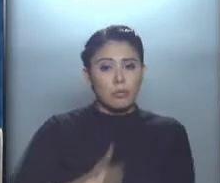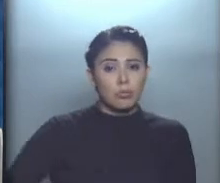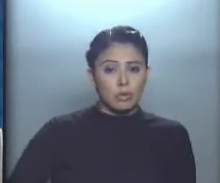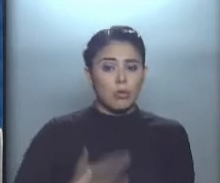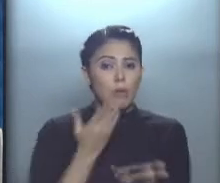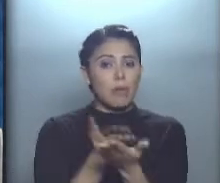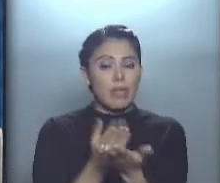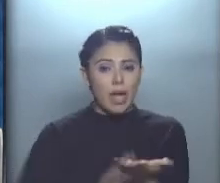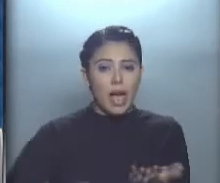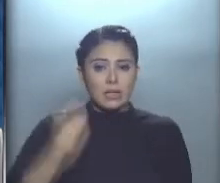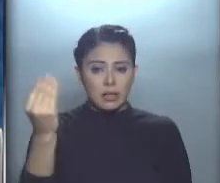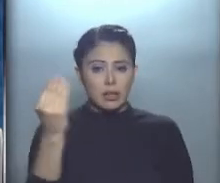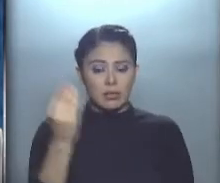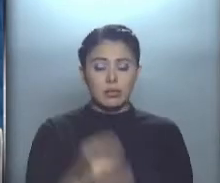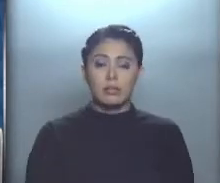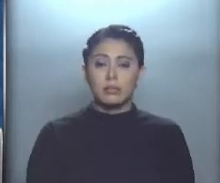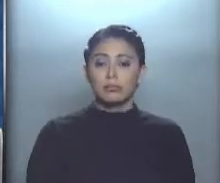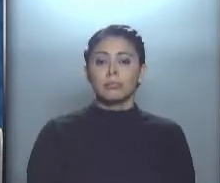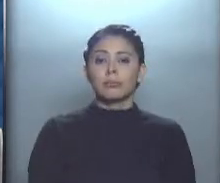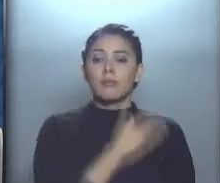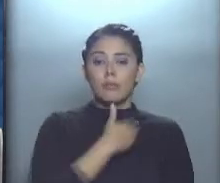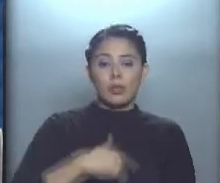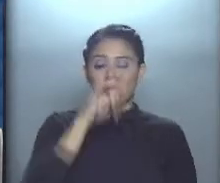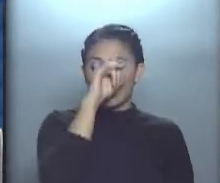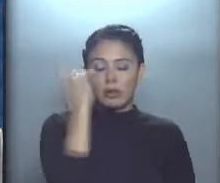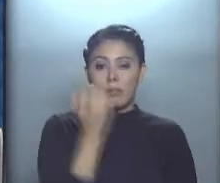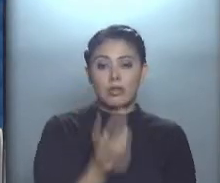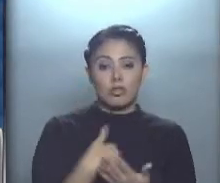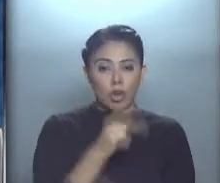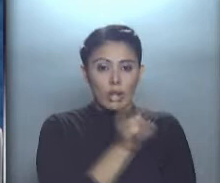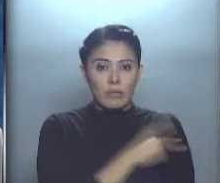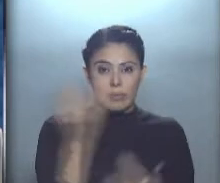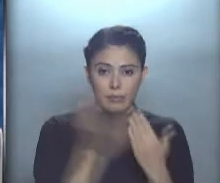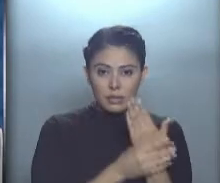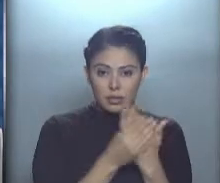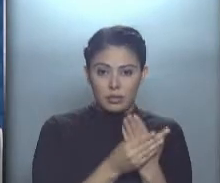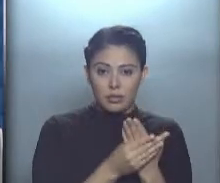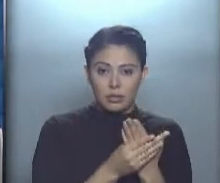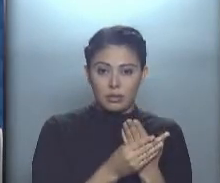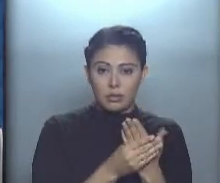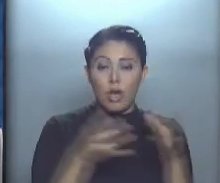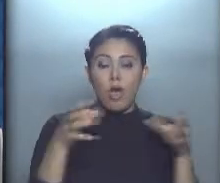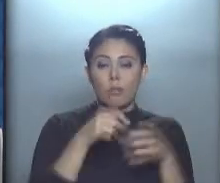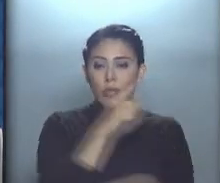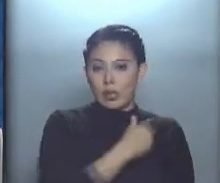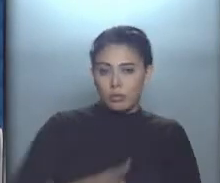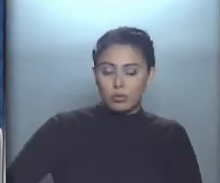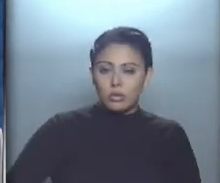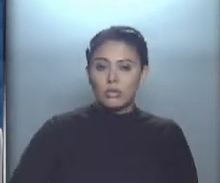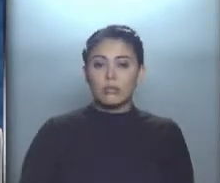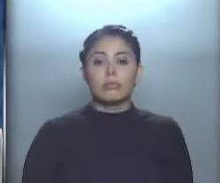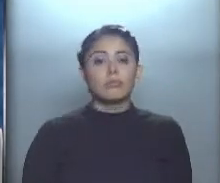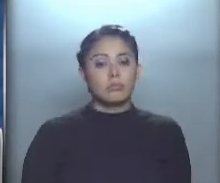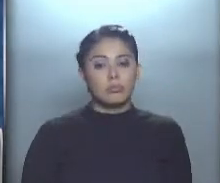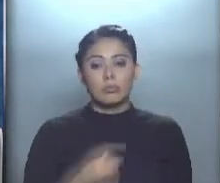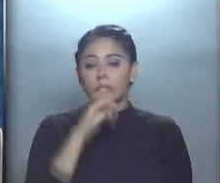Ejecutivo de la Nación, por el Poder Ejecutivo Nacional. Soy jefe de gabinete de ministros del Poder Ejecutivo Nacional.